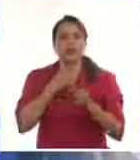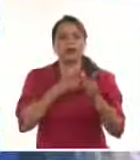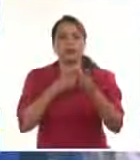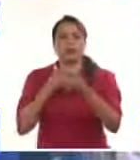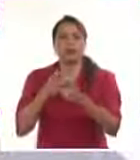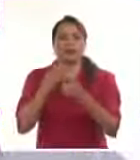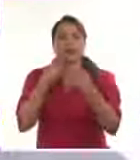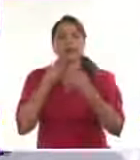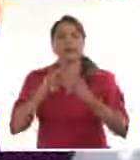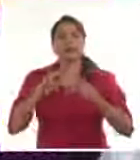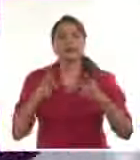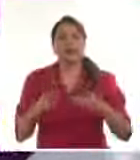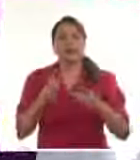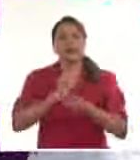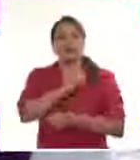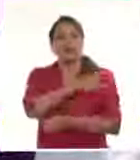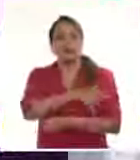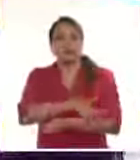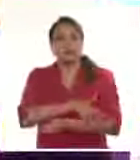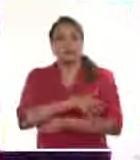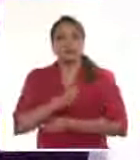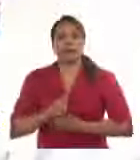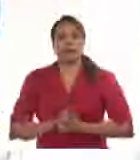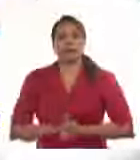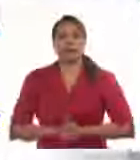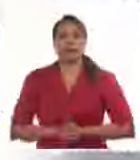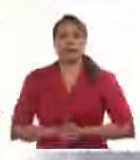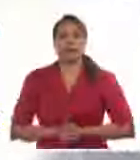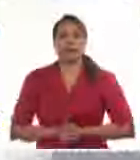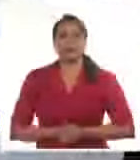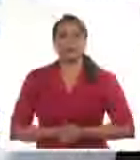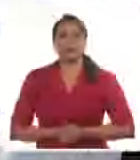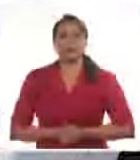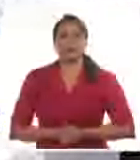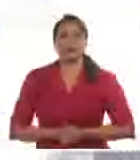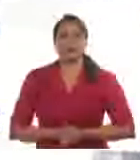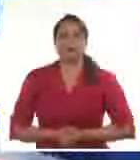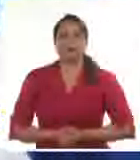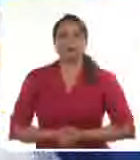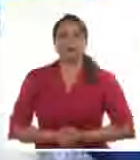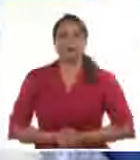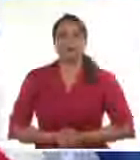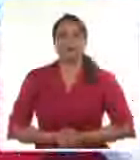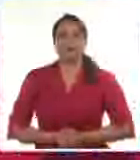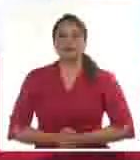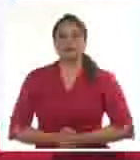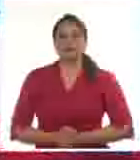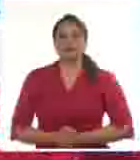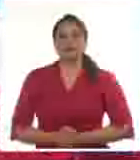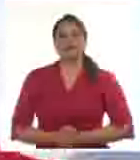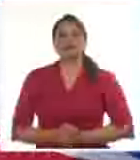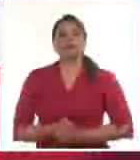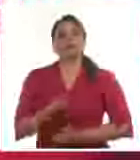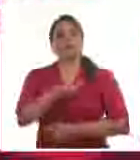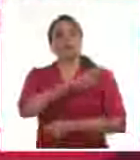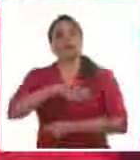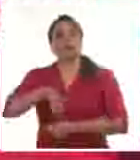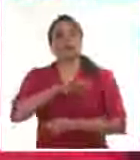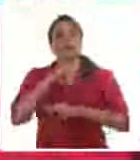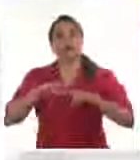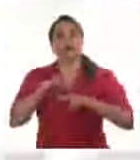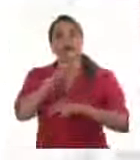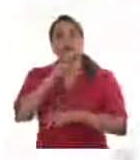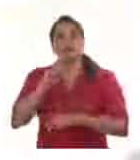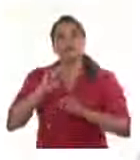se repite hoy en la Franja de Gaza impunemente ante los ojos del mundo. Pueblo de Holguín, como toda la nación, una